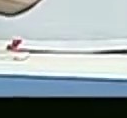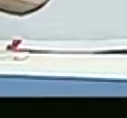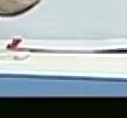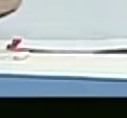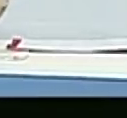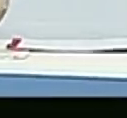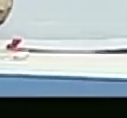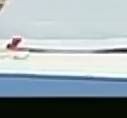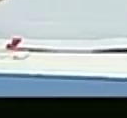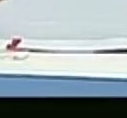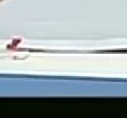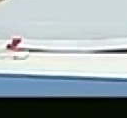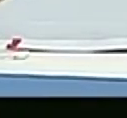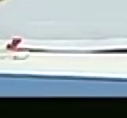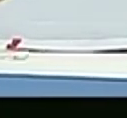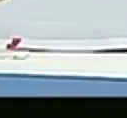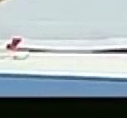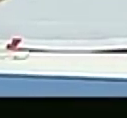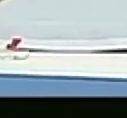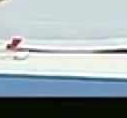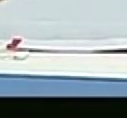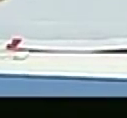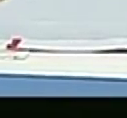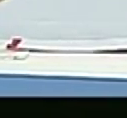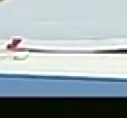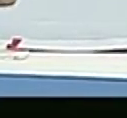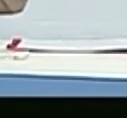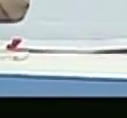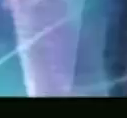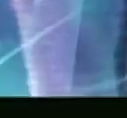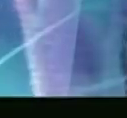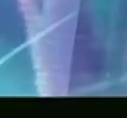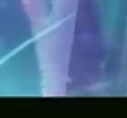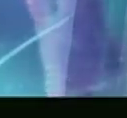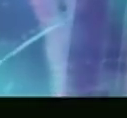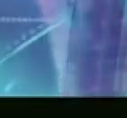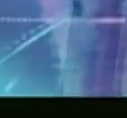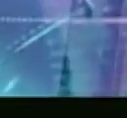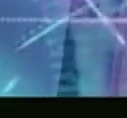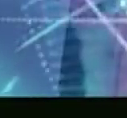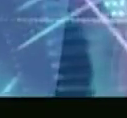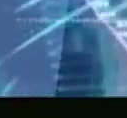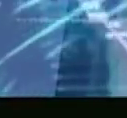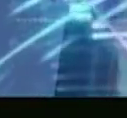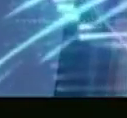de grandeza, de optimismo, de realización, de apertura del horizonte.